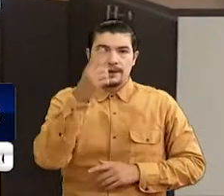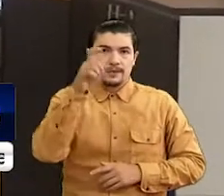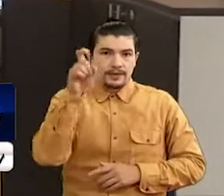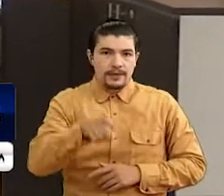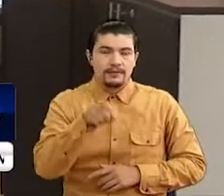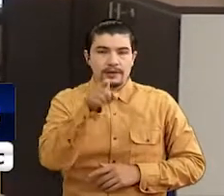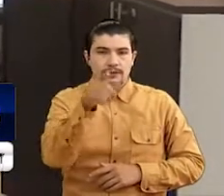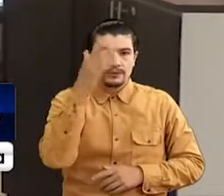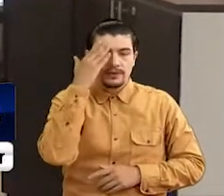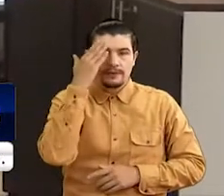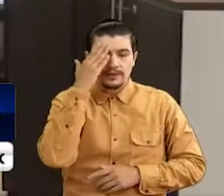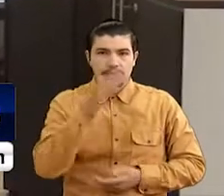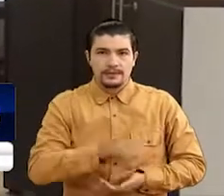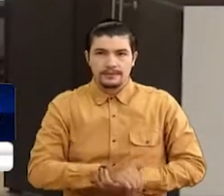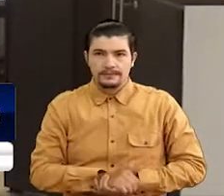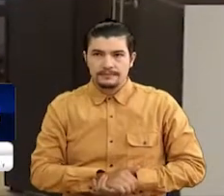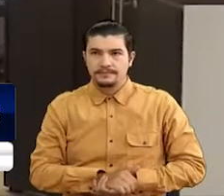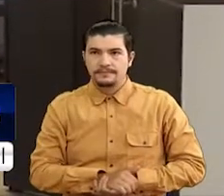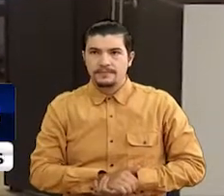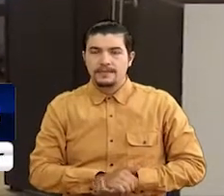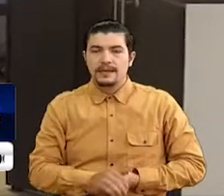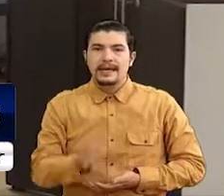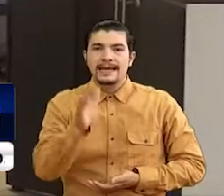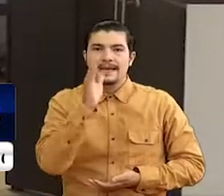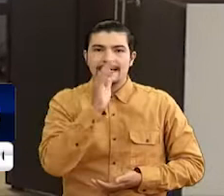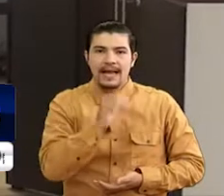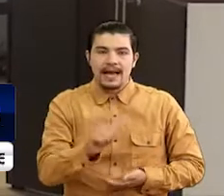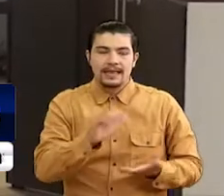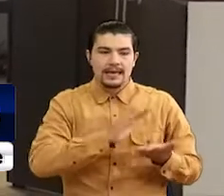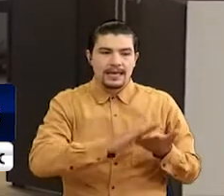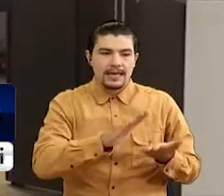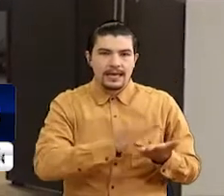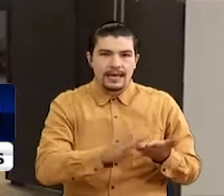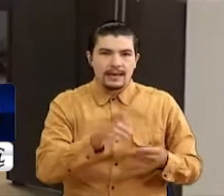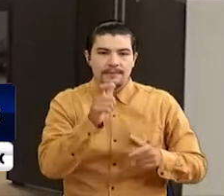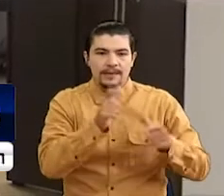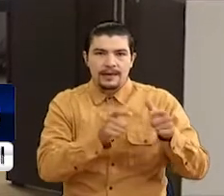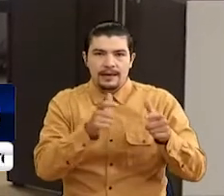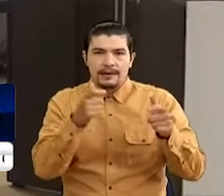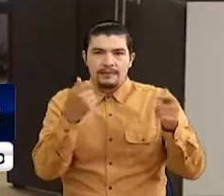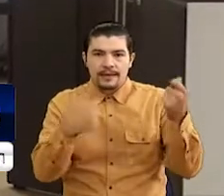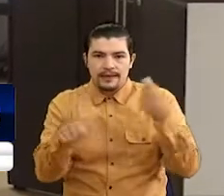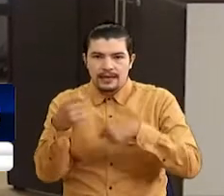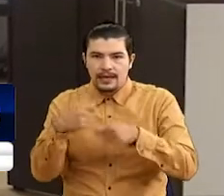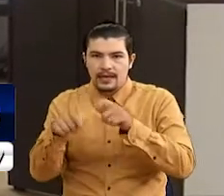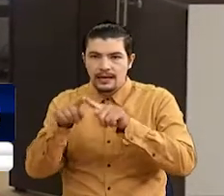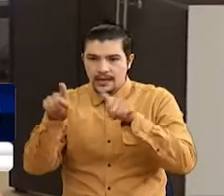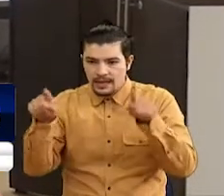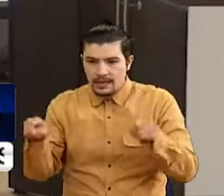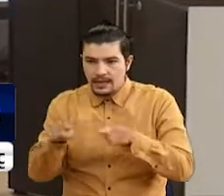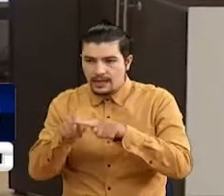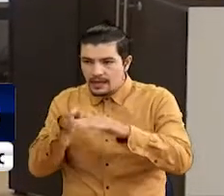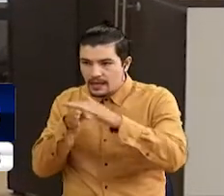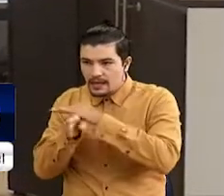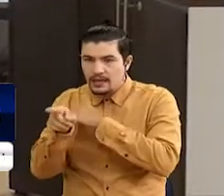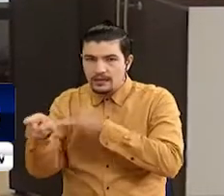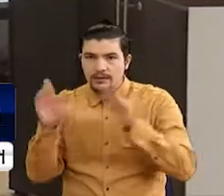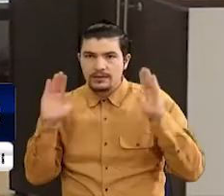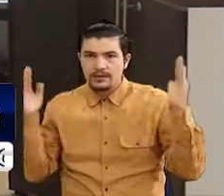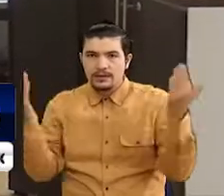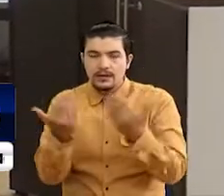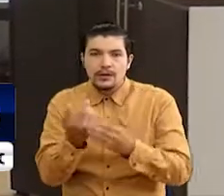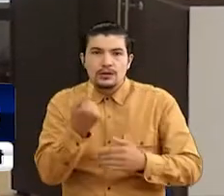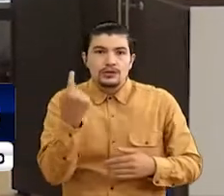nadie está autorizado para vender tiquetes a los partidos de fútbol solamente los